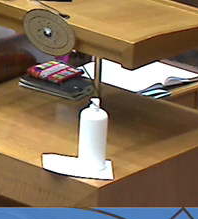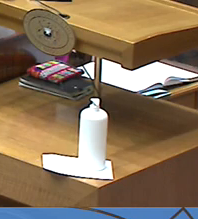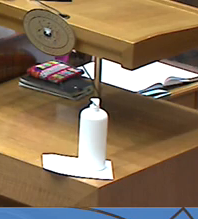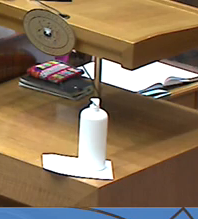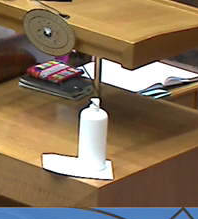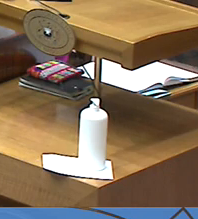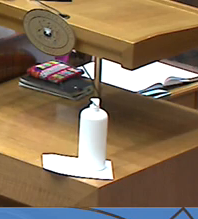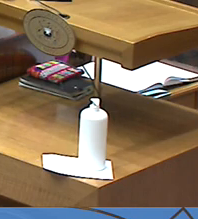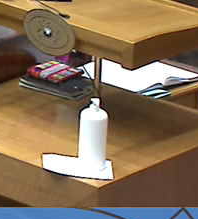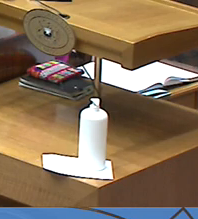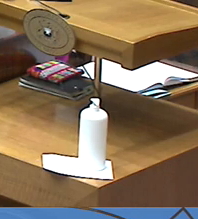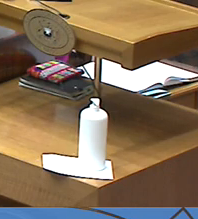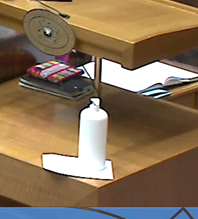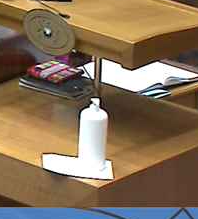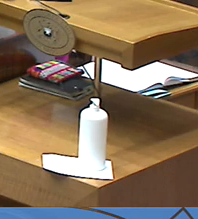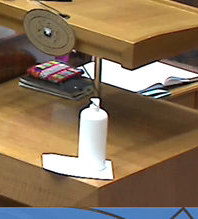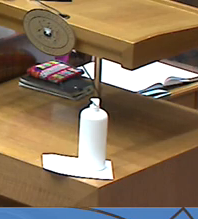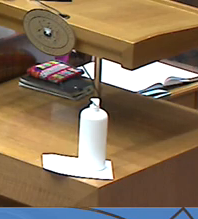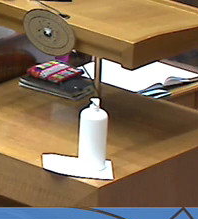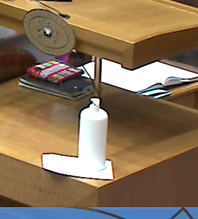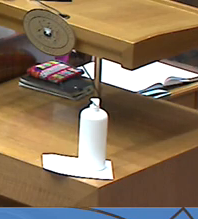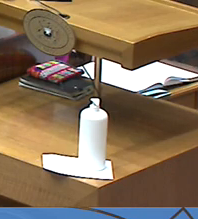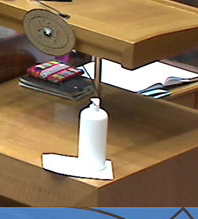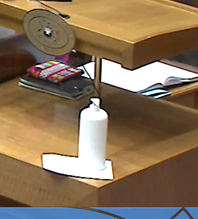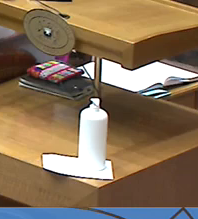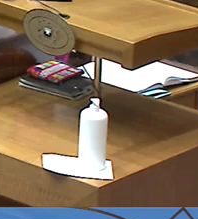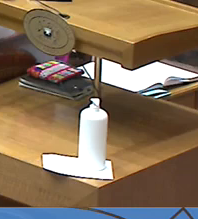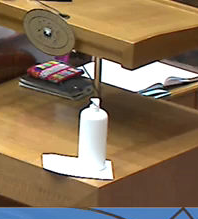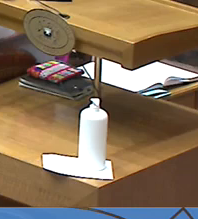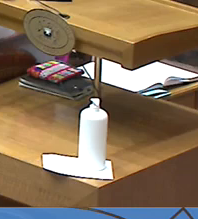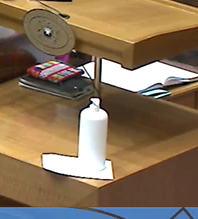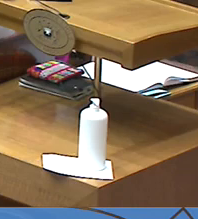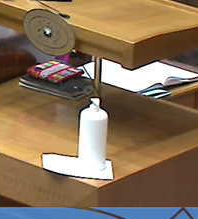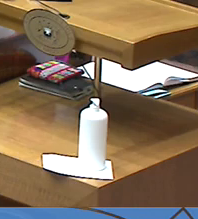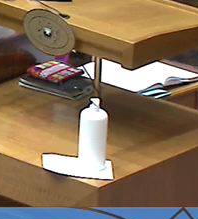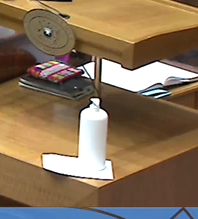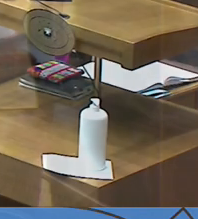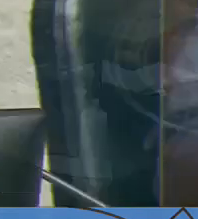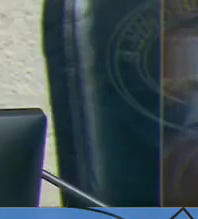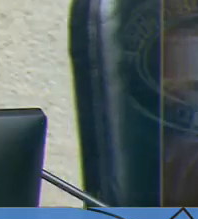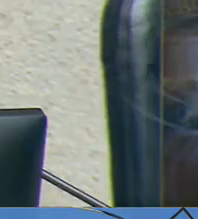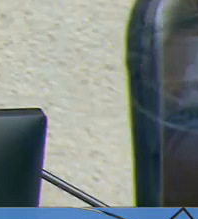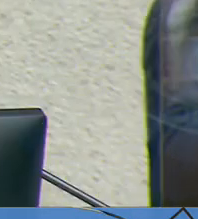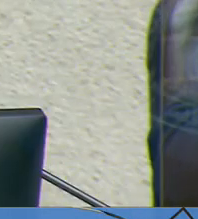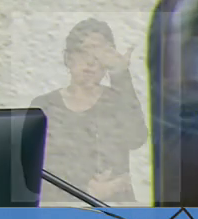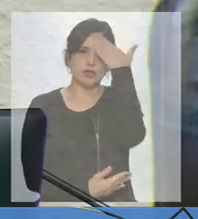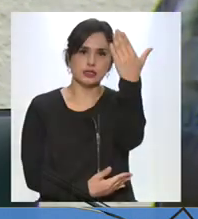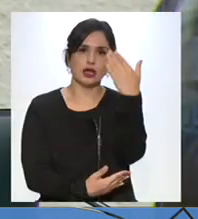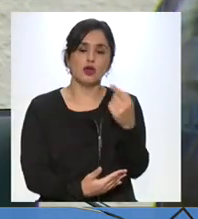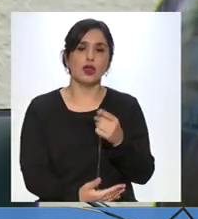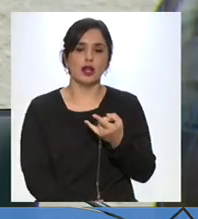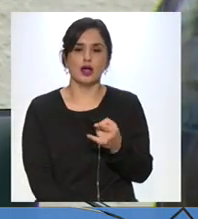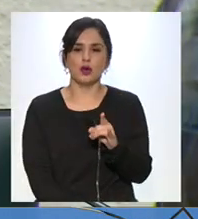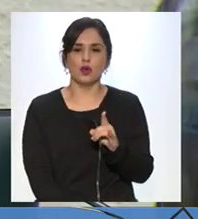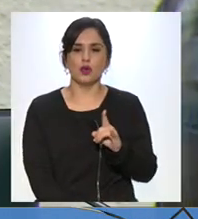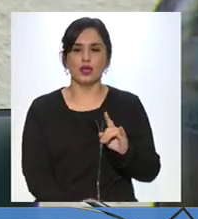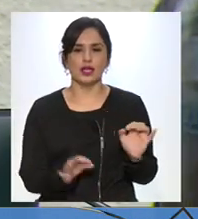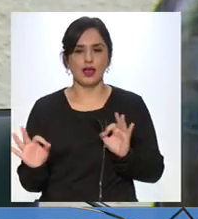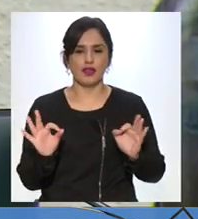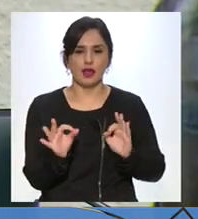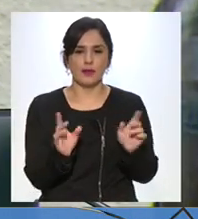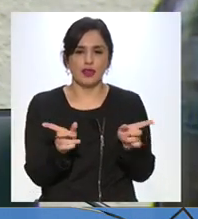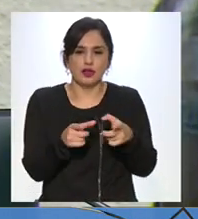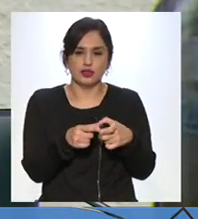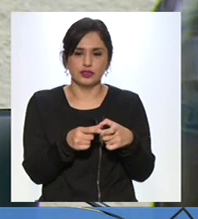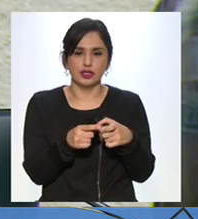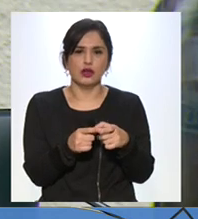acompañado por todos sus consejeros. Saludo especialmente a la única dama del Consejo, la